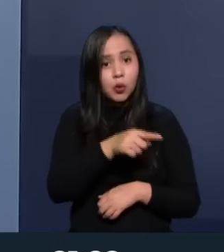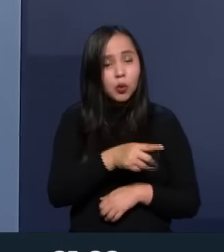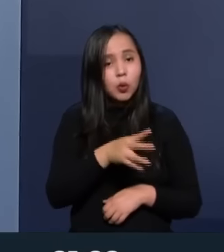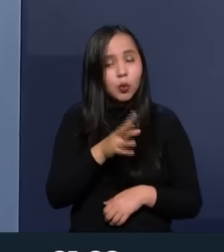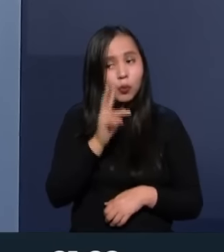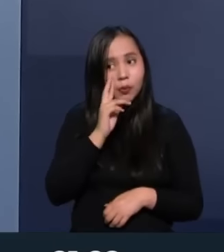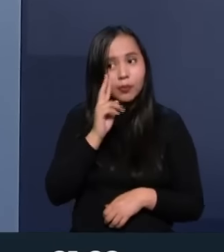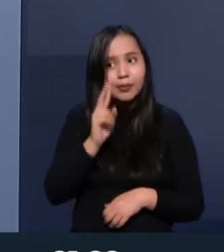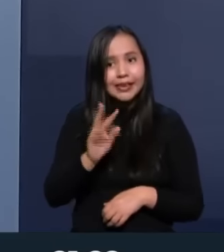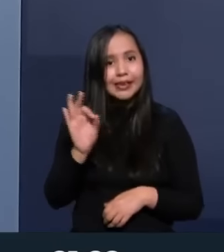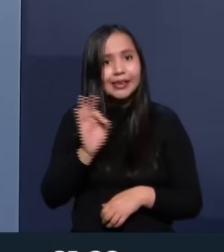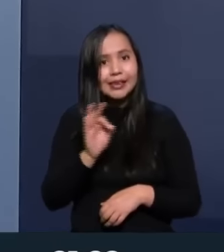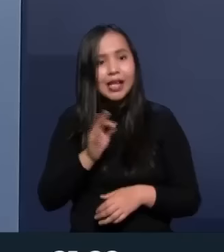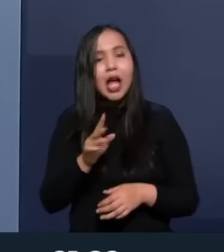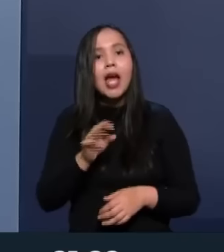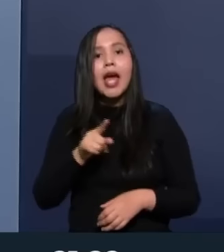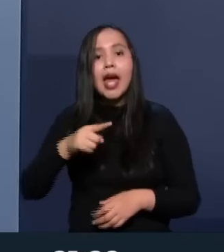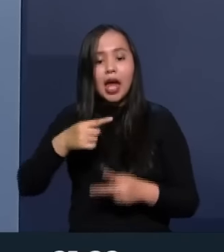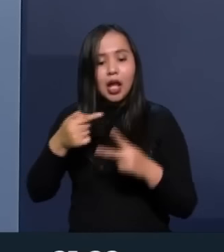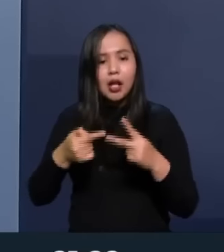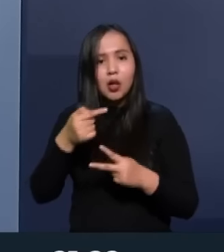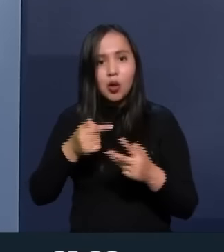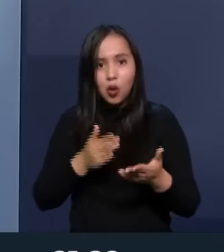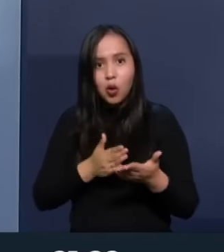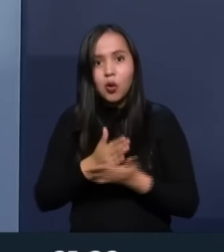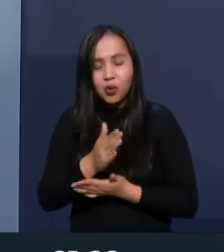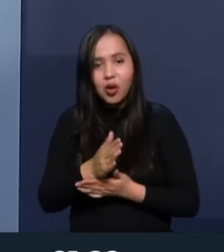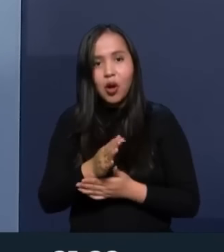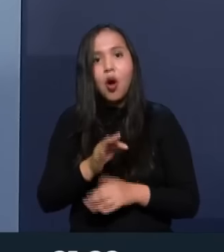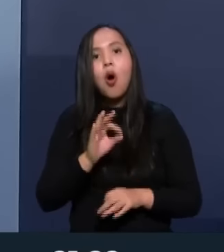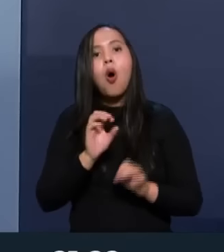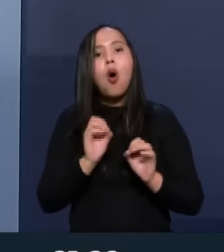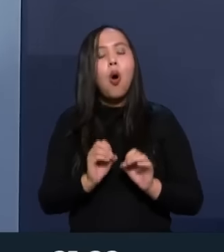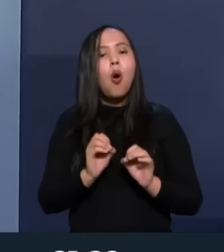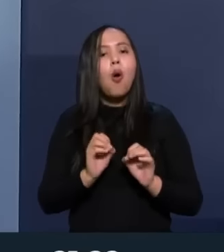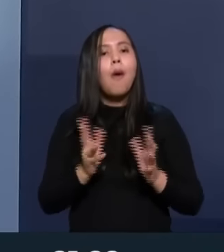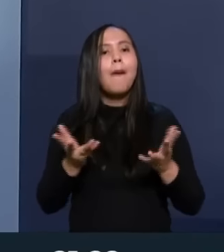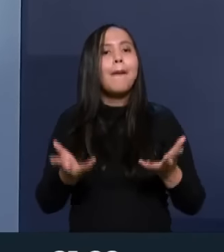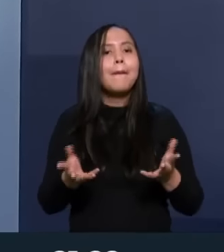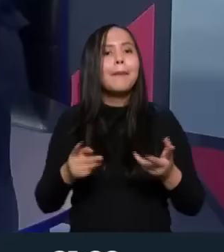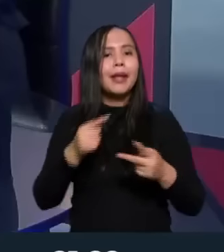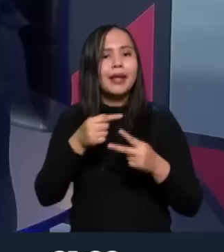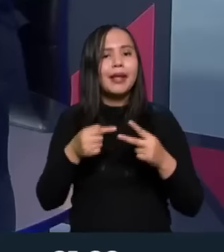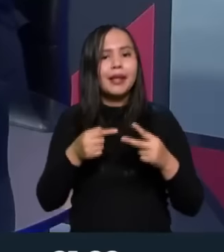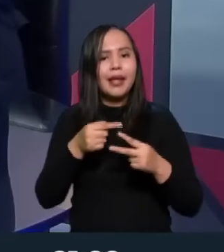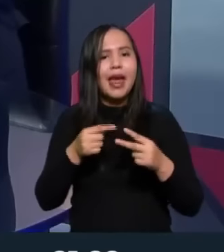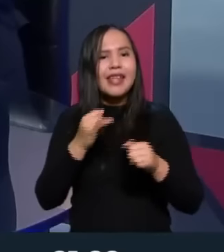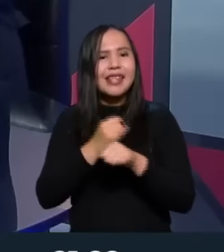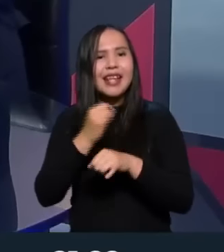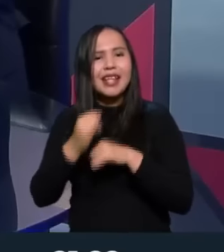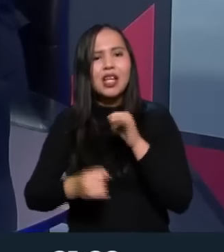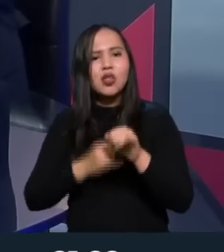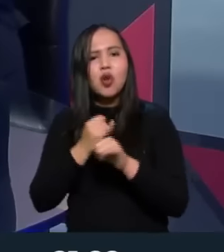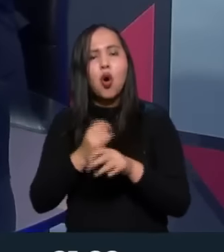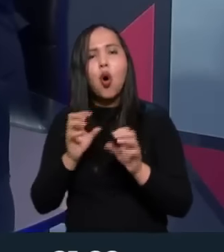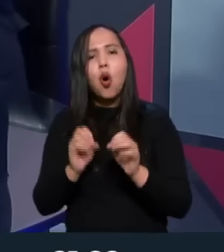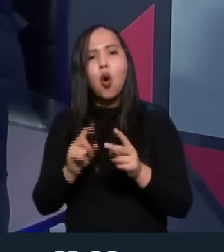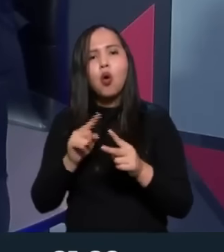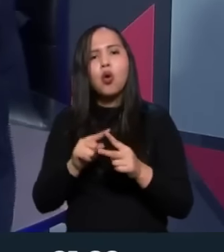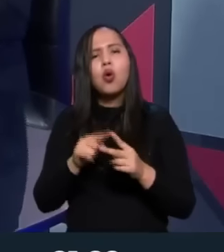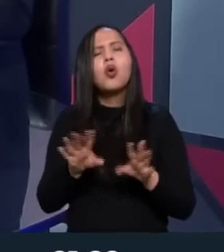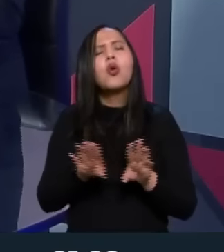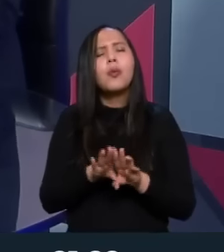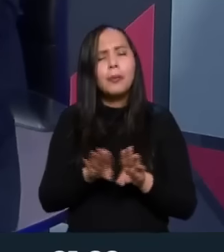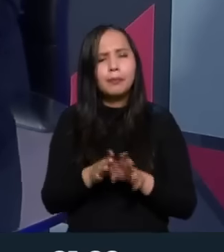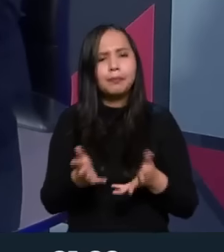que procedan por esas 2 vías, por el juicio de amparo o por ante la Corte Interamericana de Derechos Humanos, ¿tendría que ser? ¿O a dónde